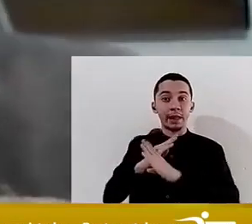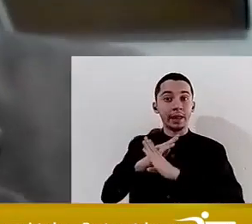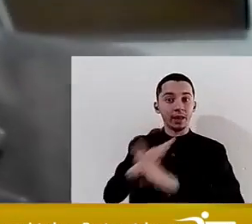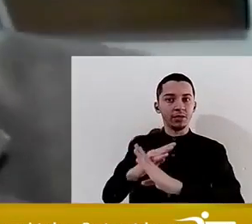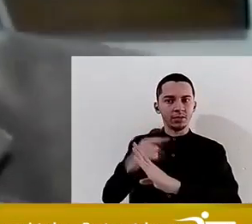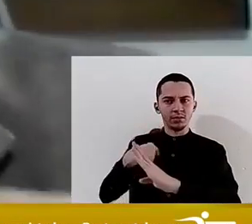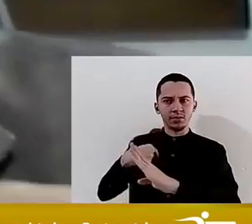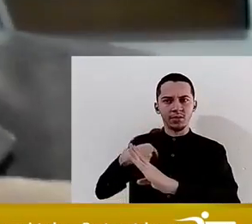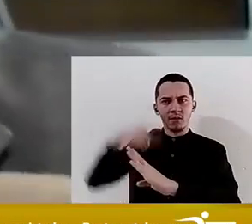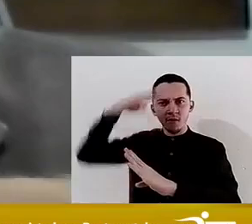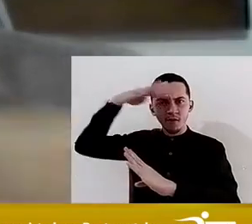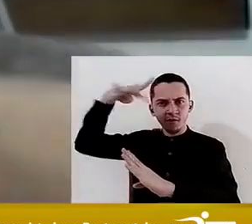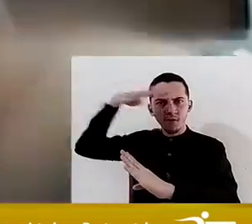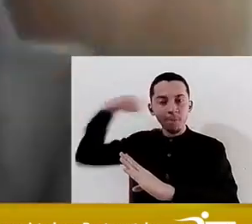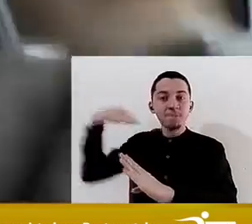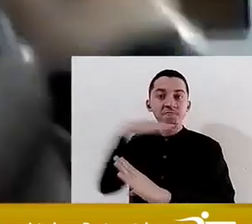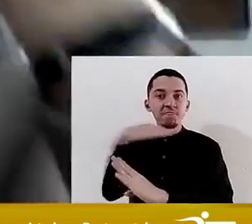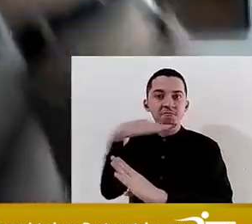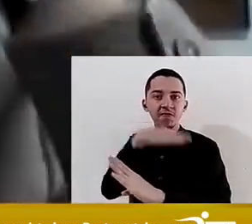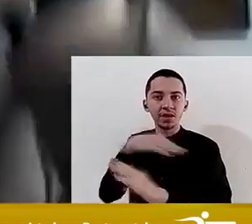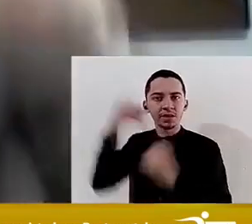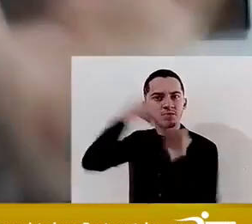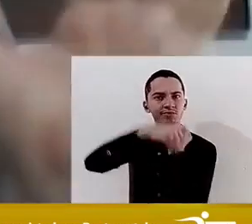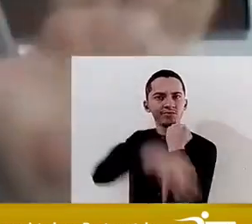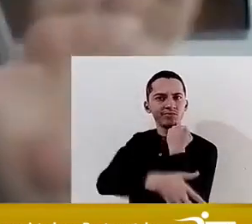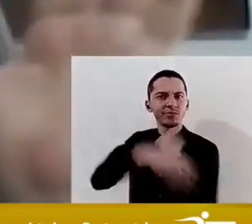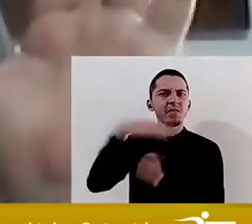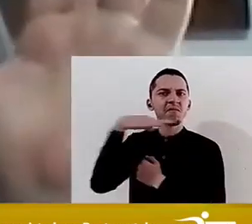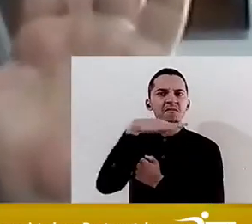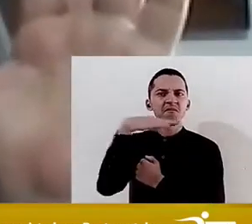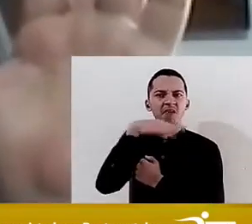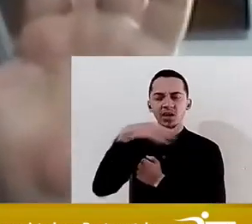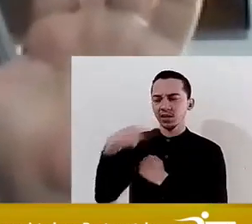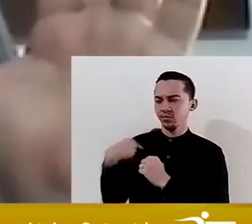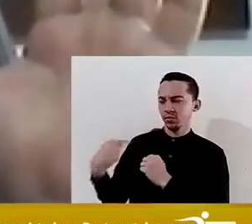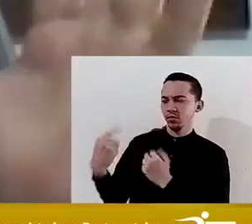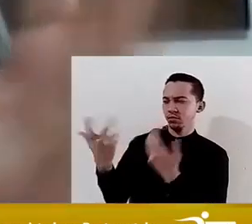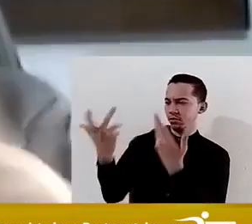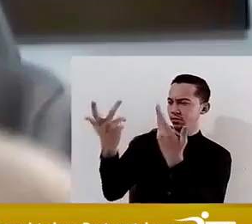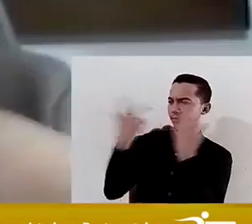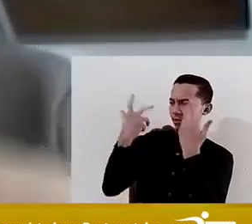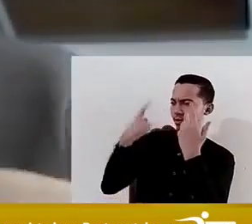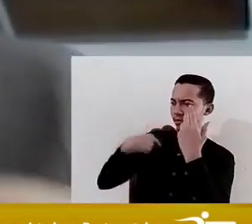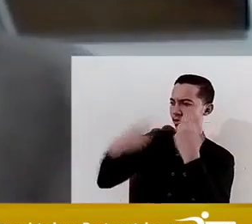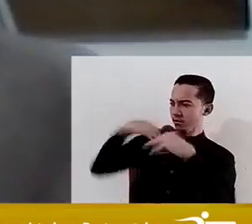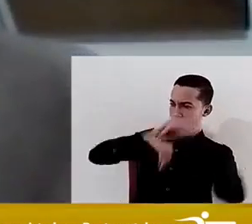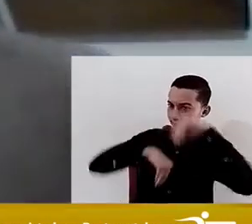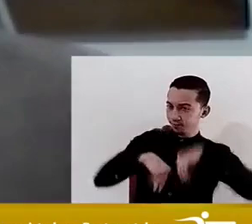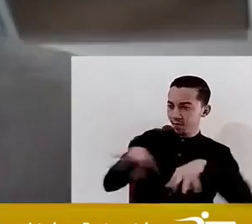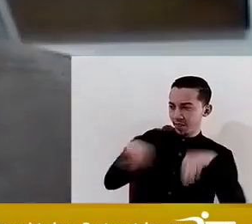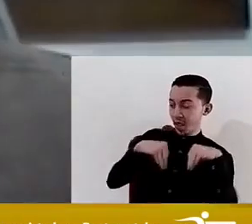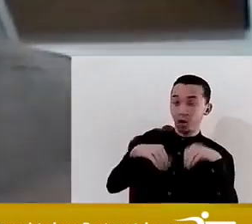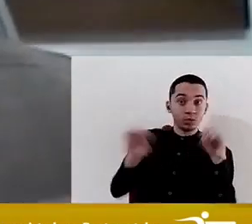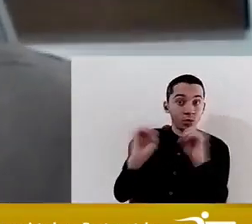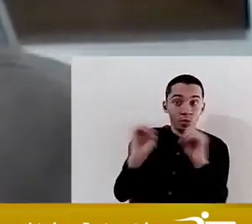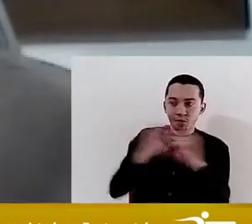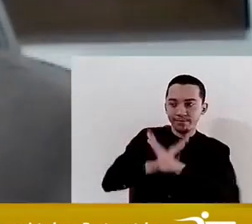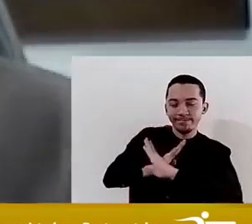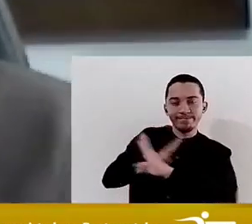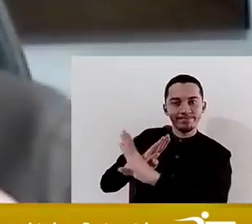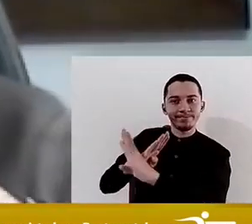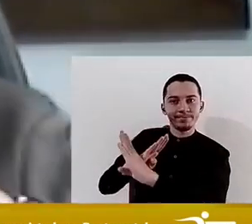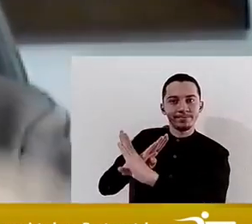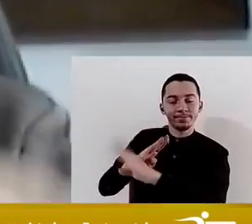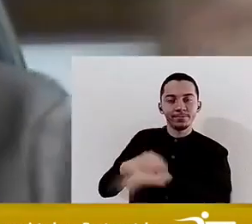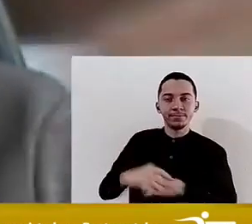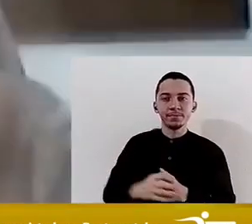enrede en genealogías y fábulas raras, que saque de sí las piedras y